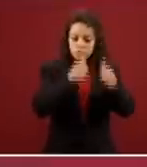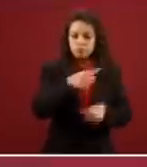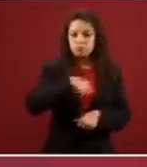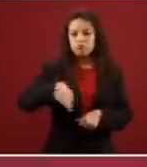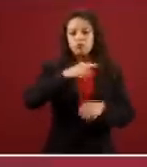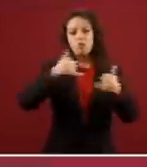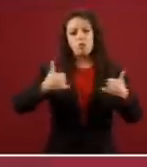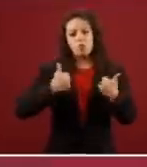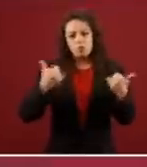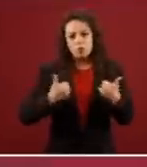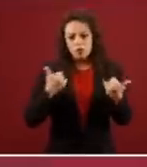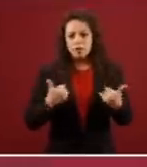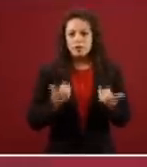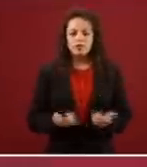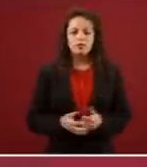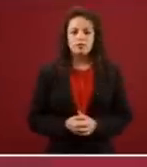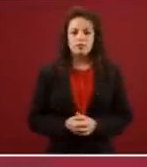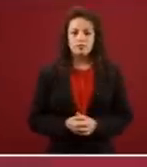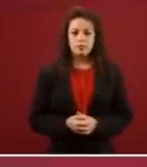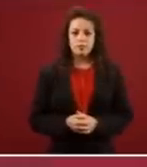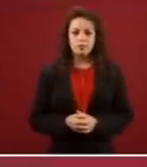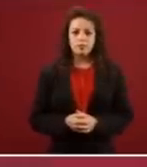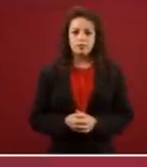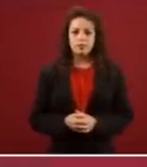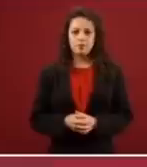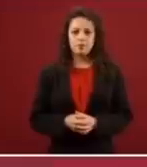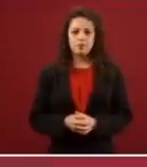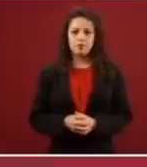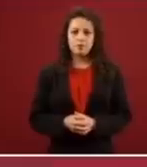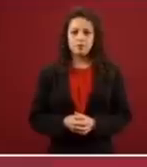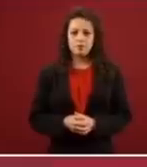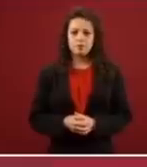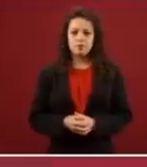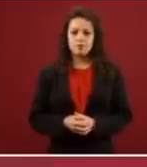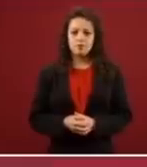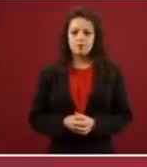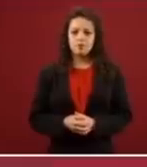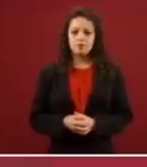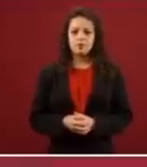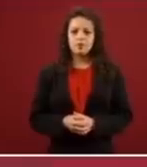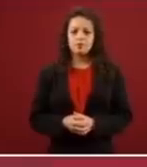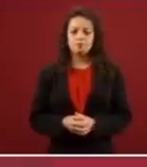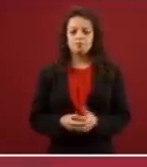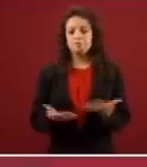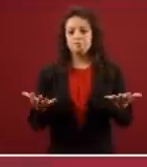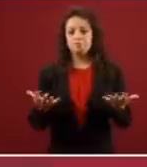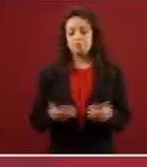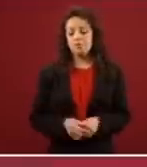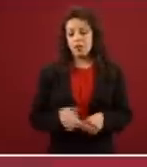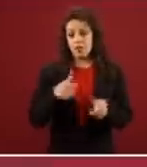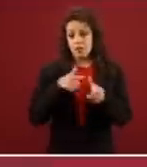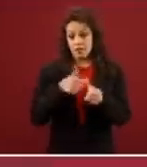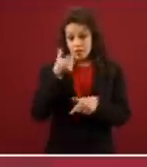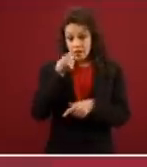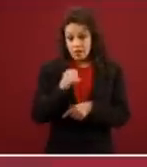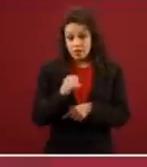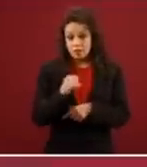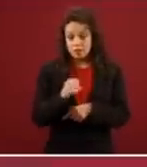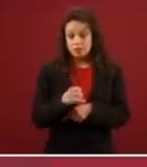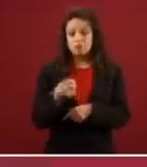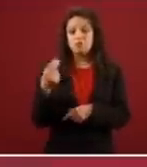pues va a existir siempre un gran ejército de reserva